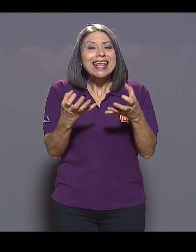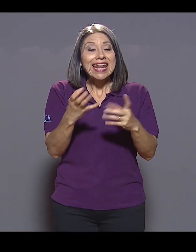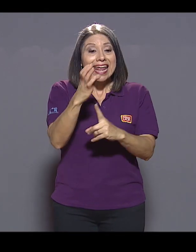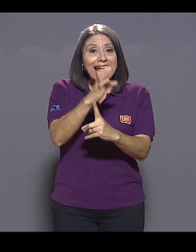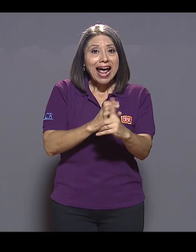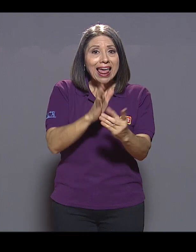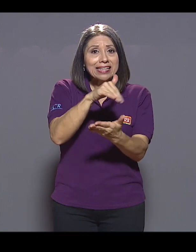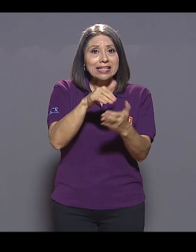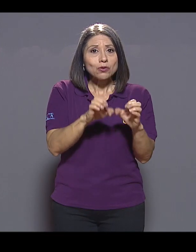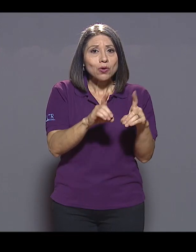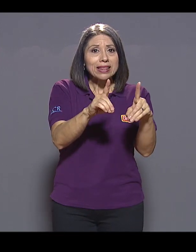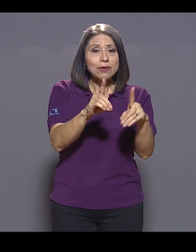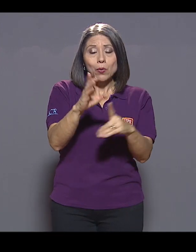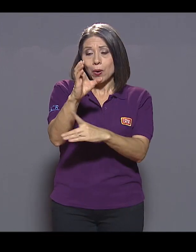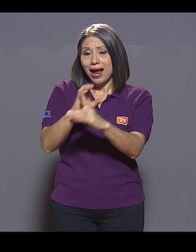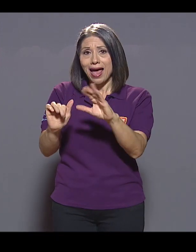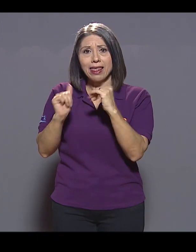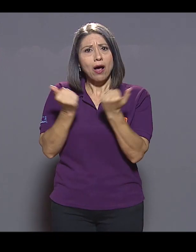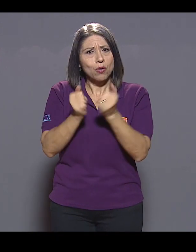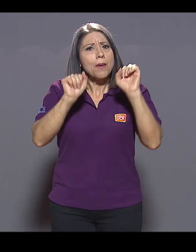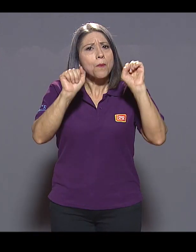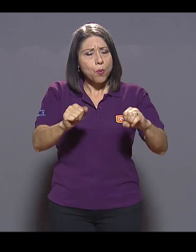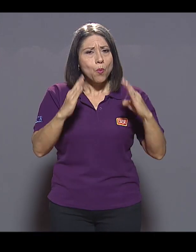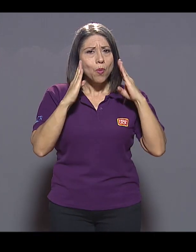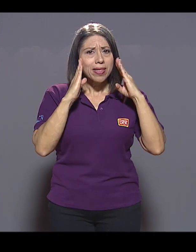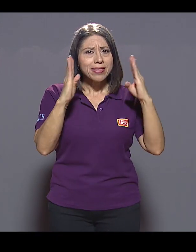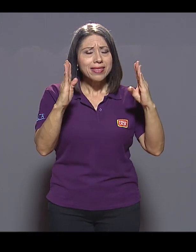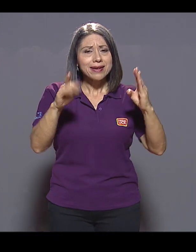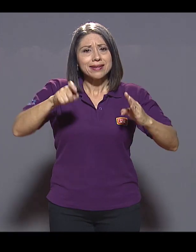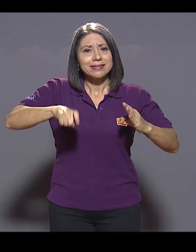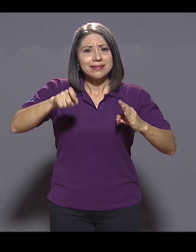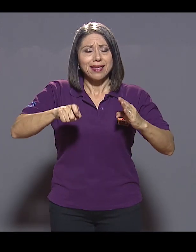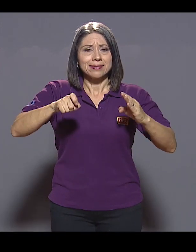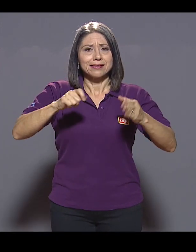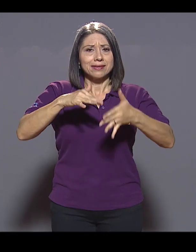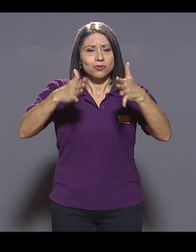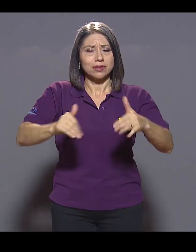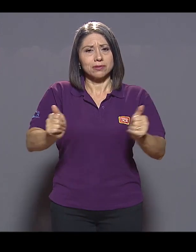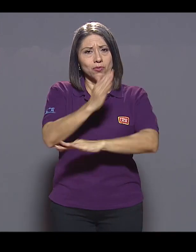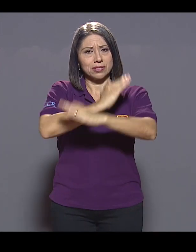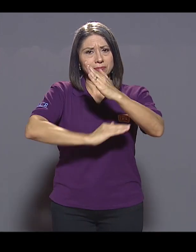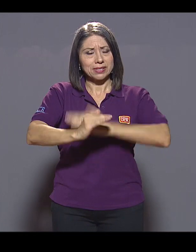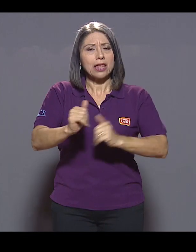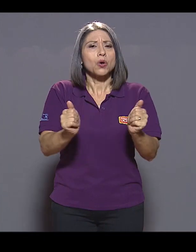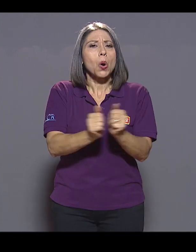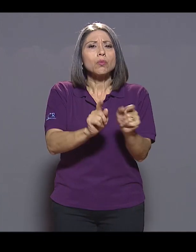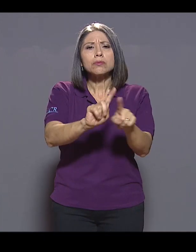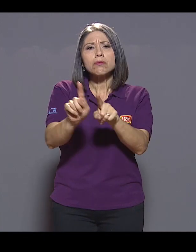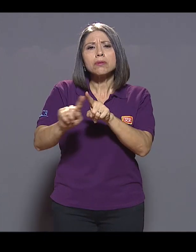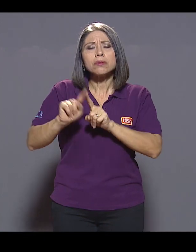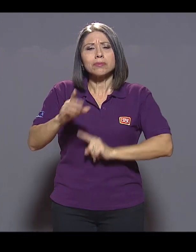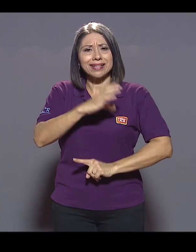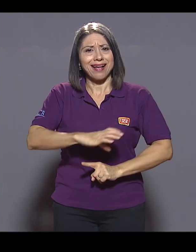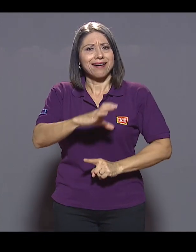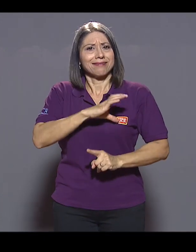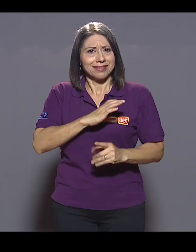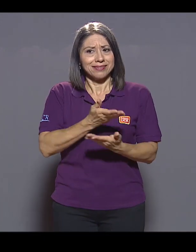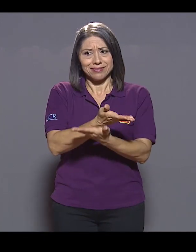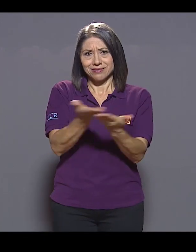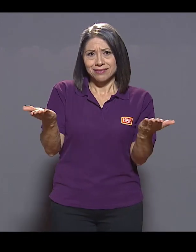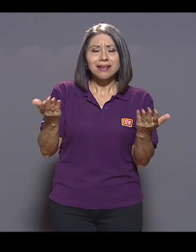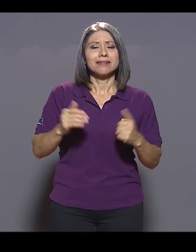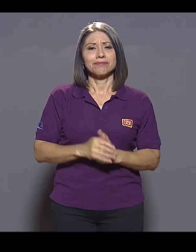actualmente, y nosotros nos enfocamos en lo que es la materia de capacitación docente en temas de educación inclusiva, en